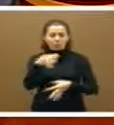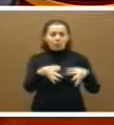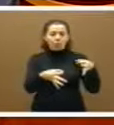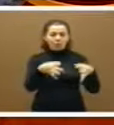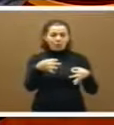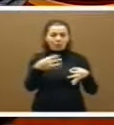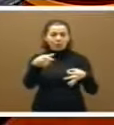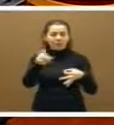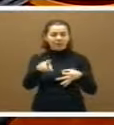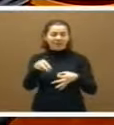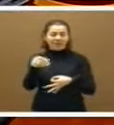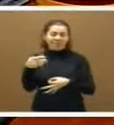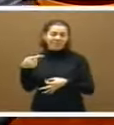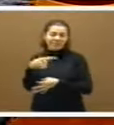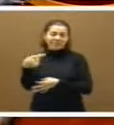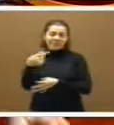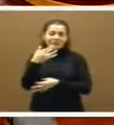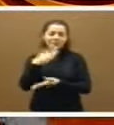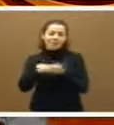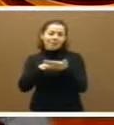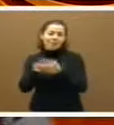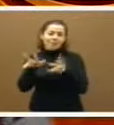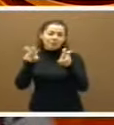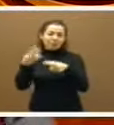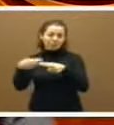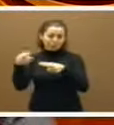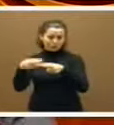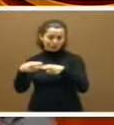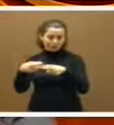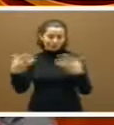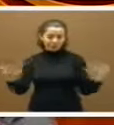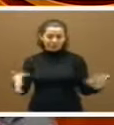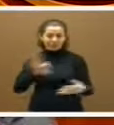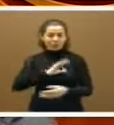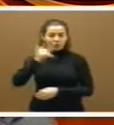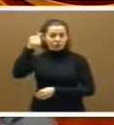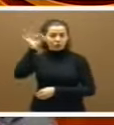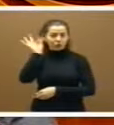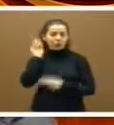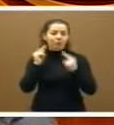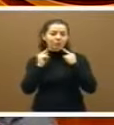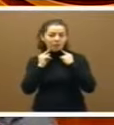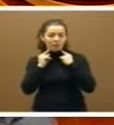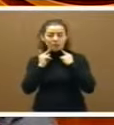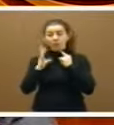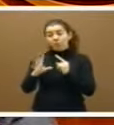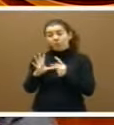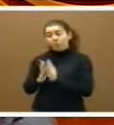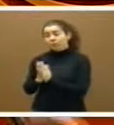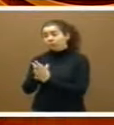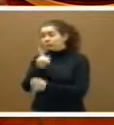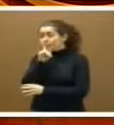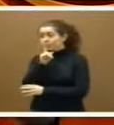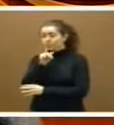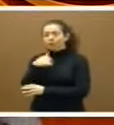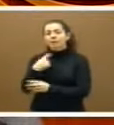perversa en lo político. Señores diputados, señoras diputadas, ¿sabían ustedes